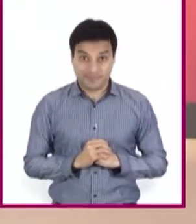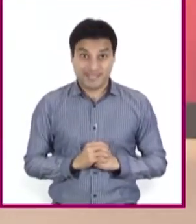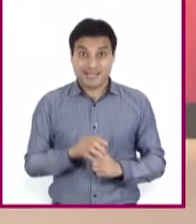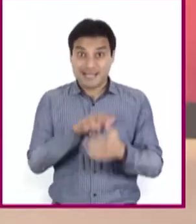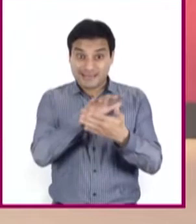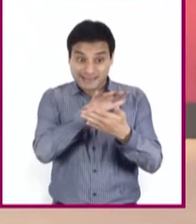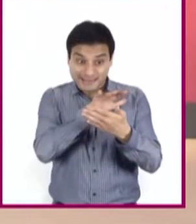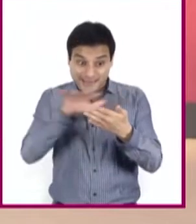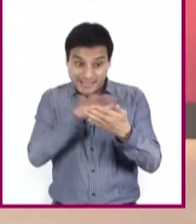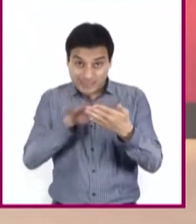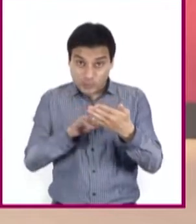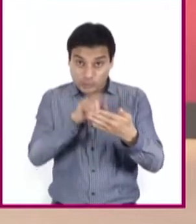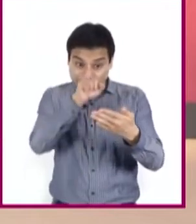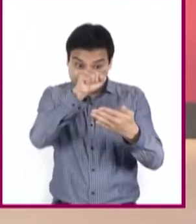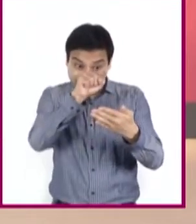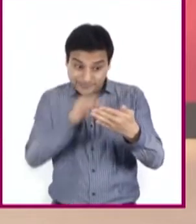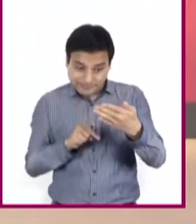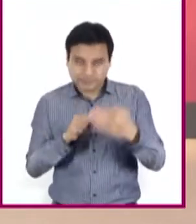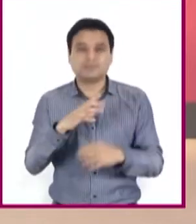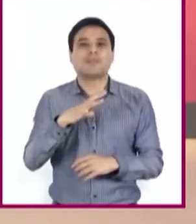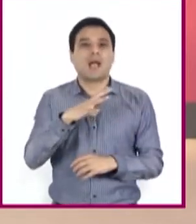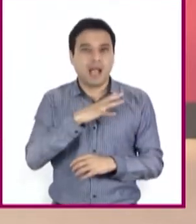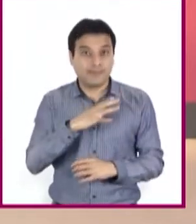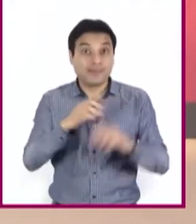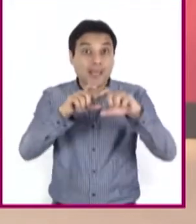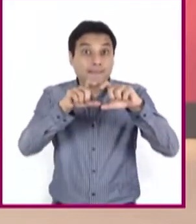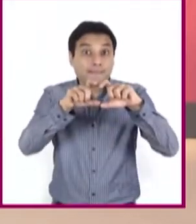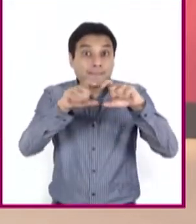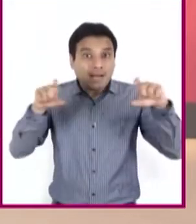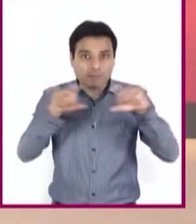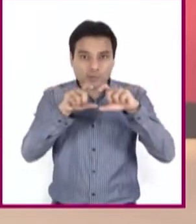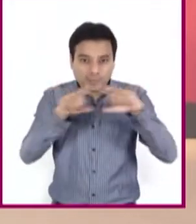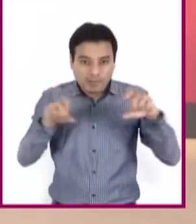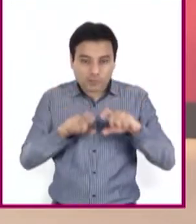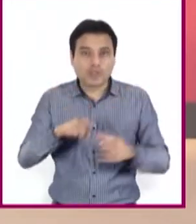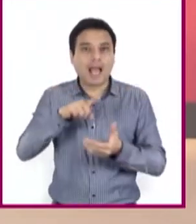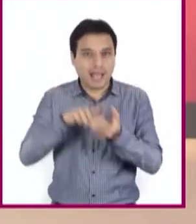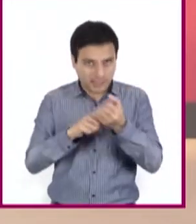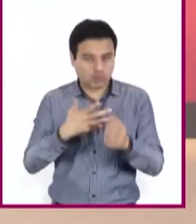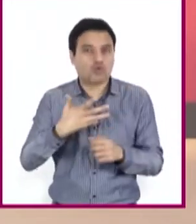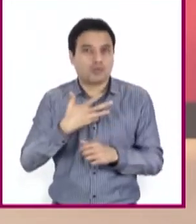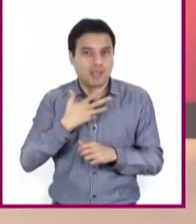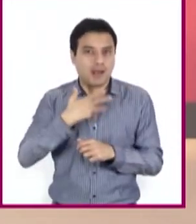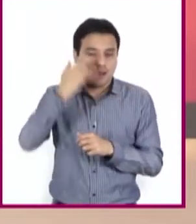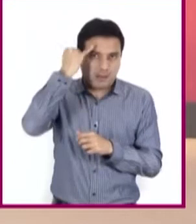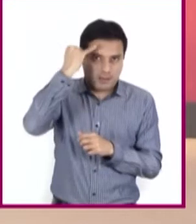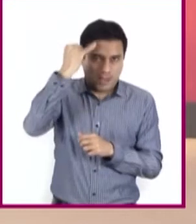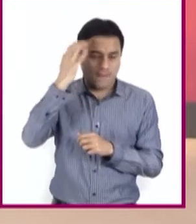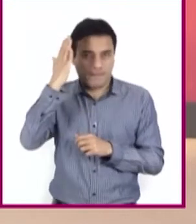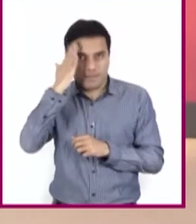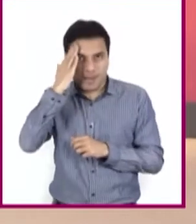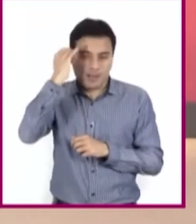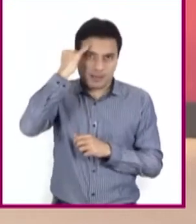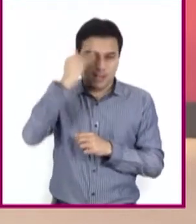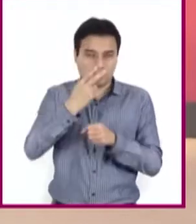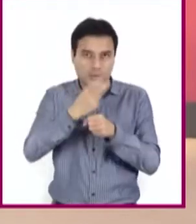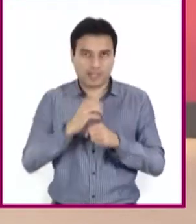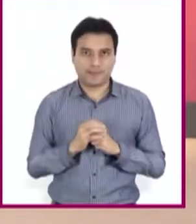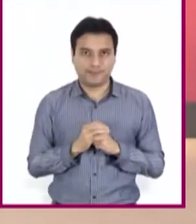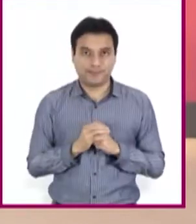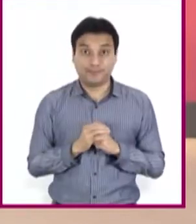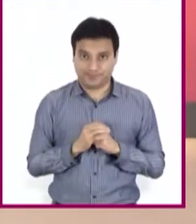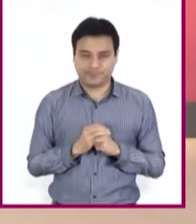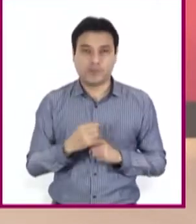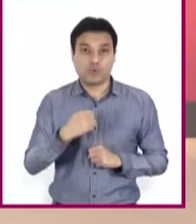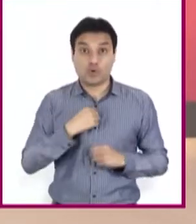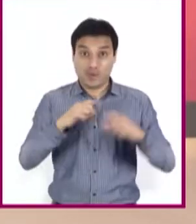texto encontramos párrafos en los que localizaremos estas ideas primarias y secundarias. Al elaborar